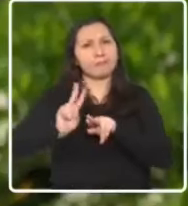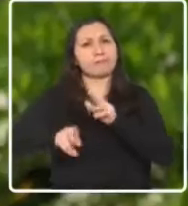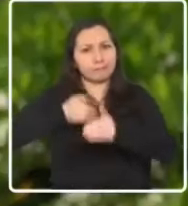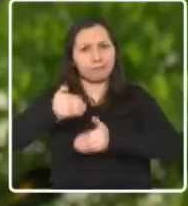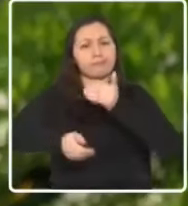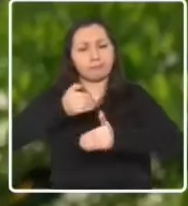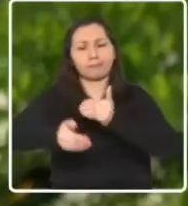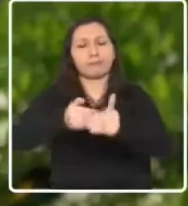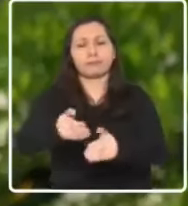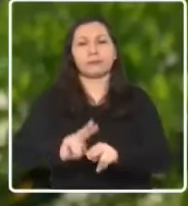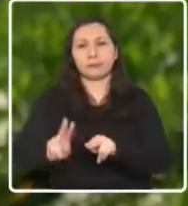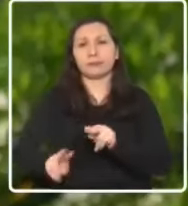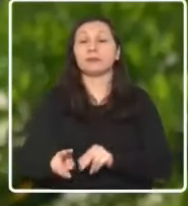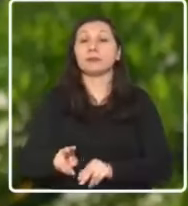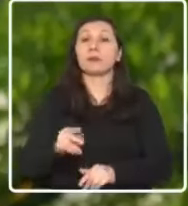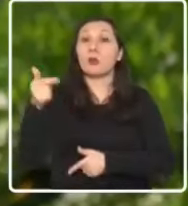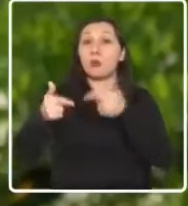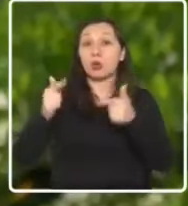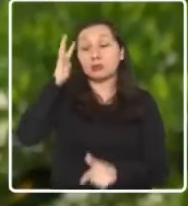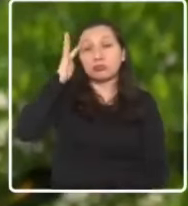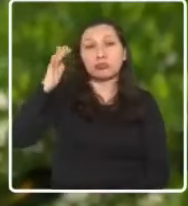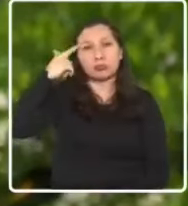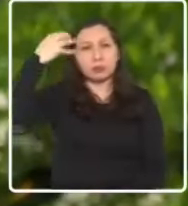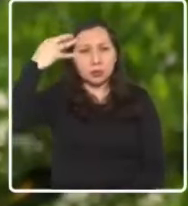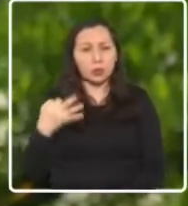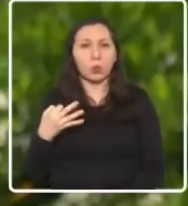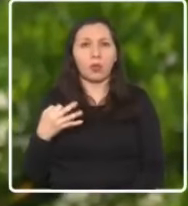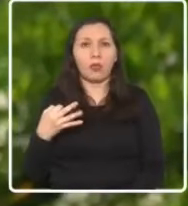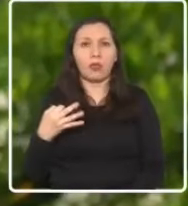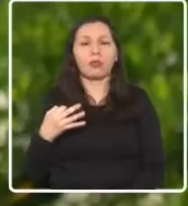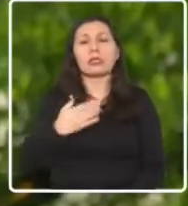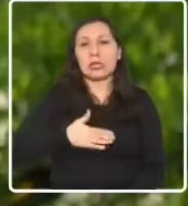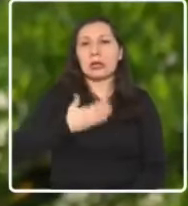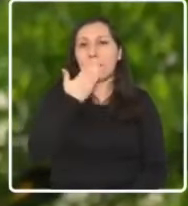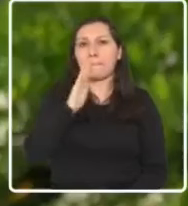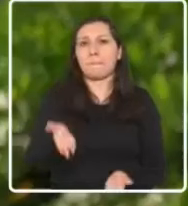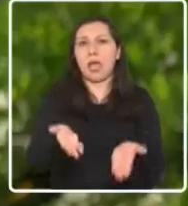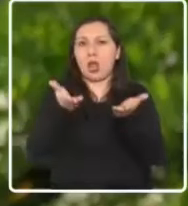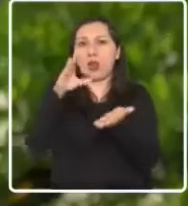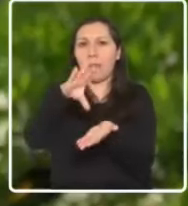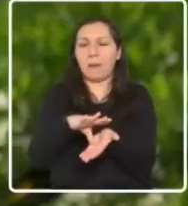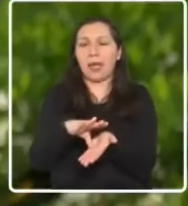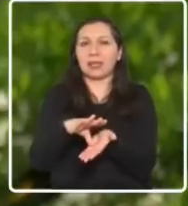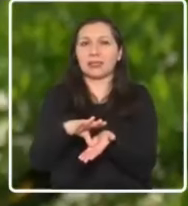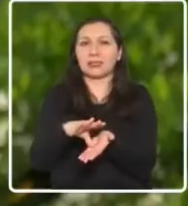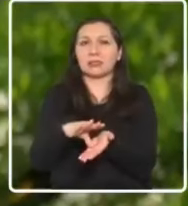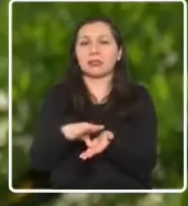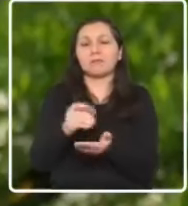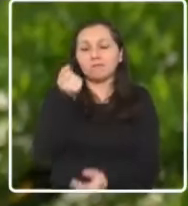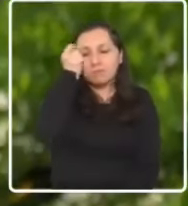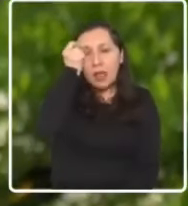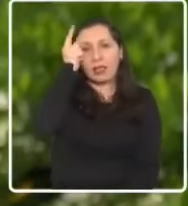perfeccionamiento. Una política que con ideales y convicciones busca mejorar el país y que